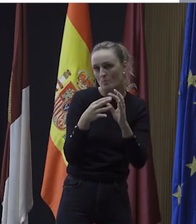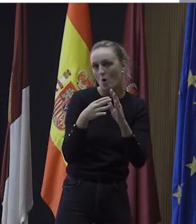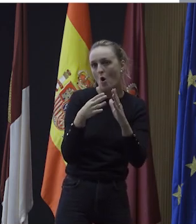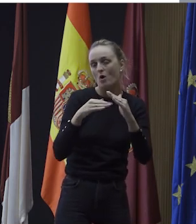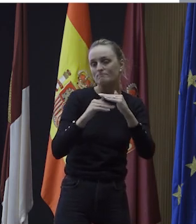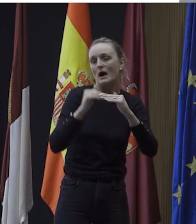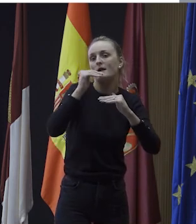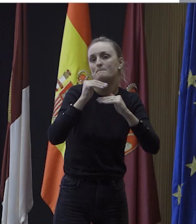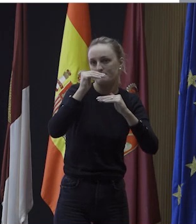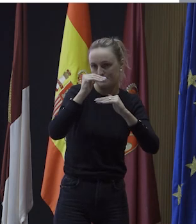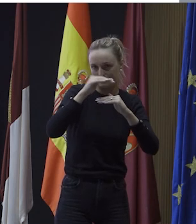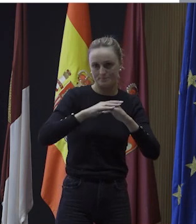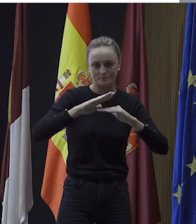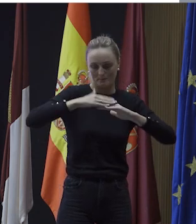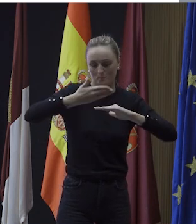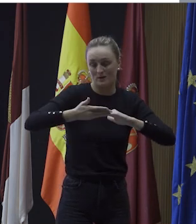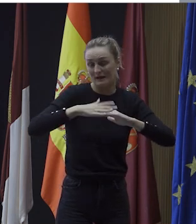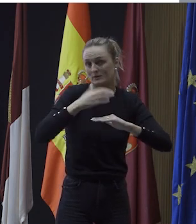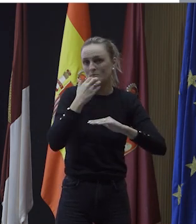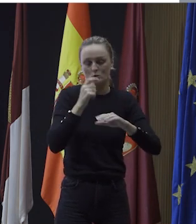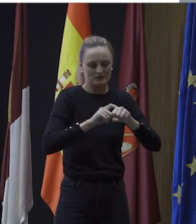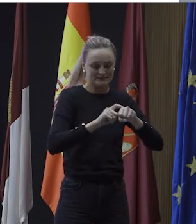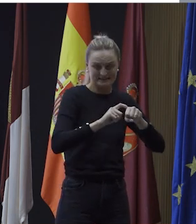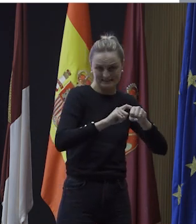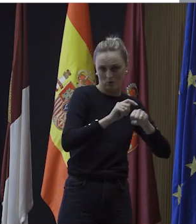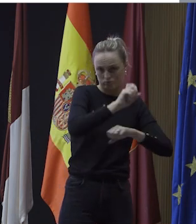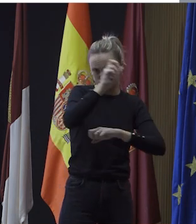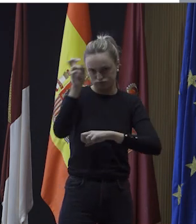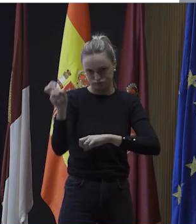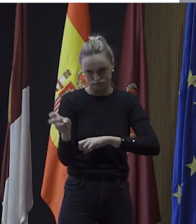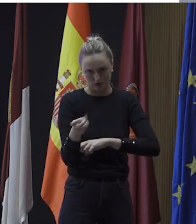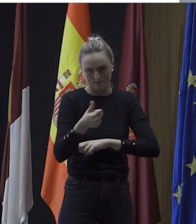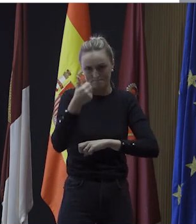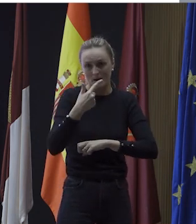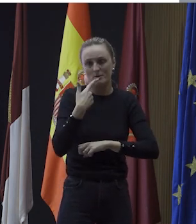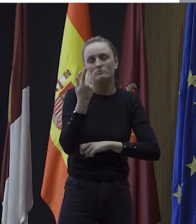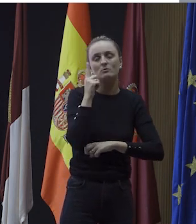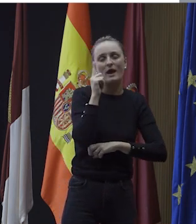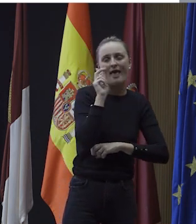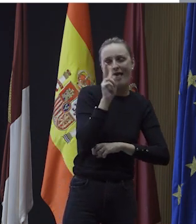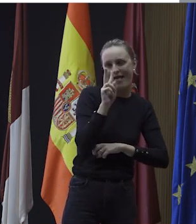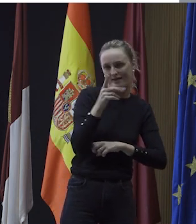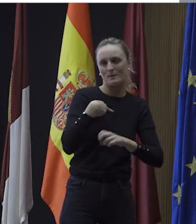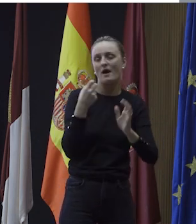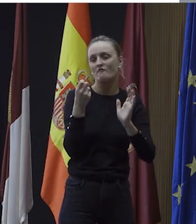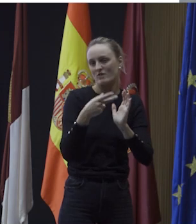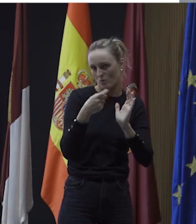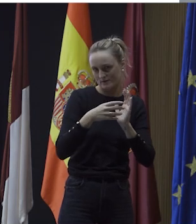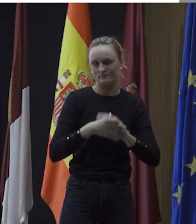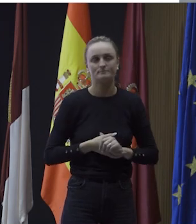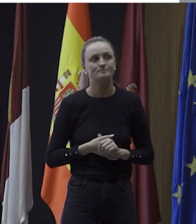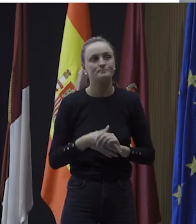muchos más tipos, pero vamos a ver estos que son los más frecuentes. Y bien, ¿qué se produce cuando hay